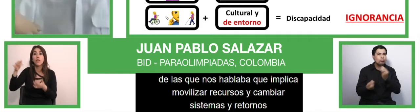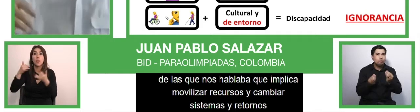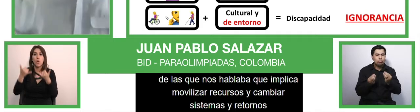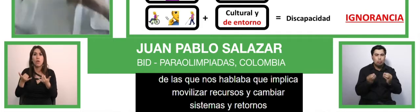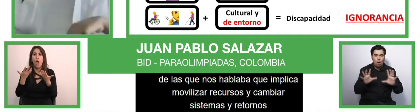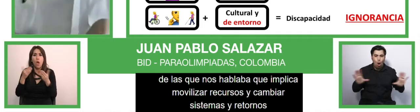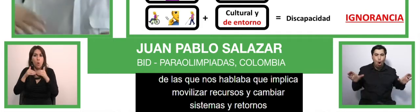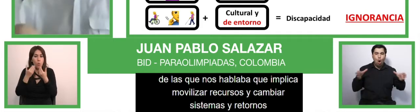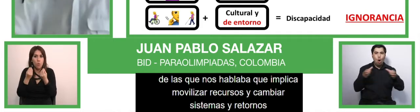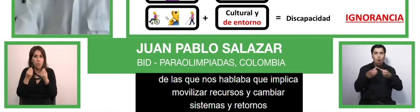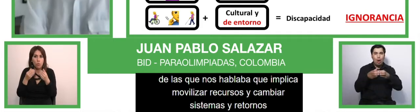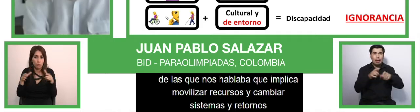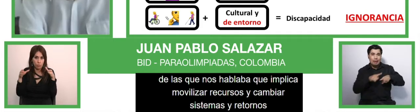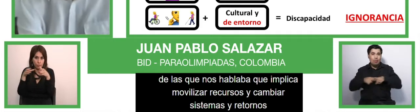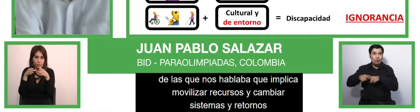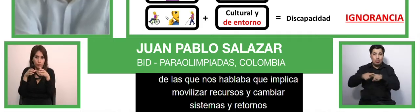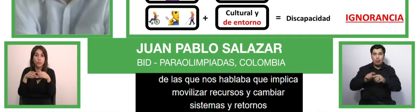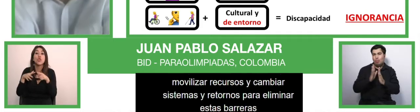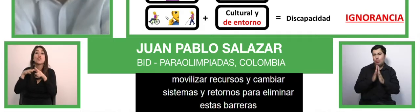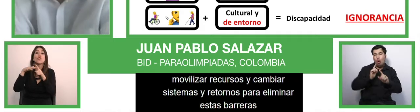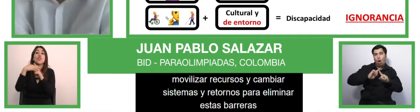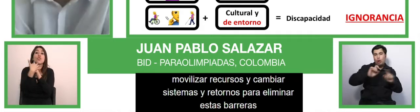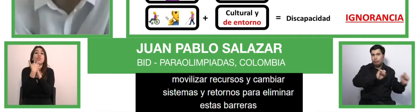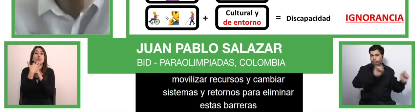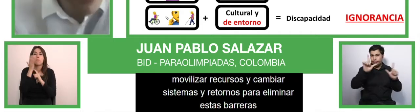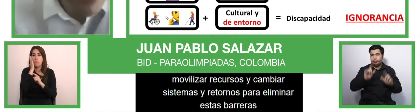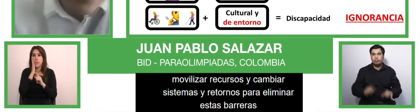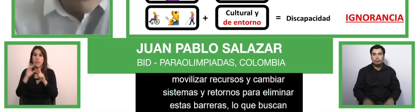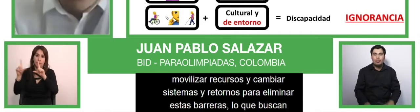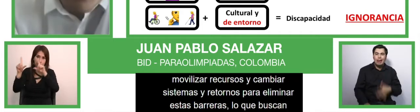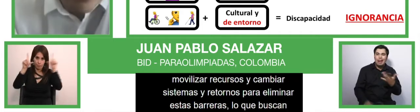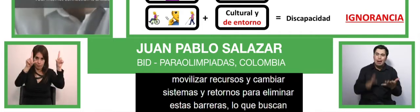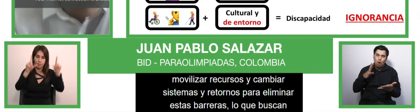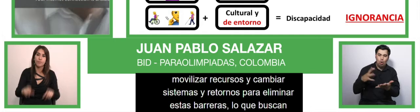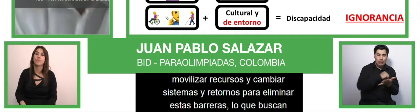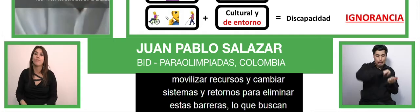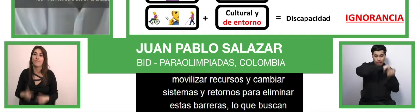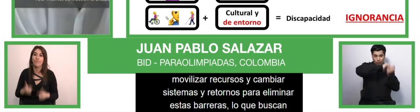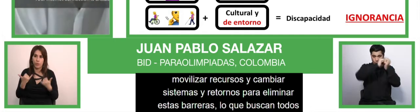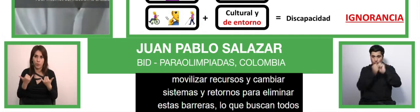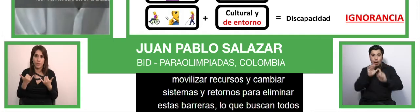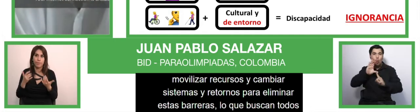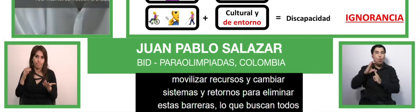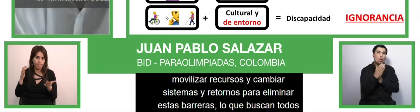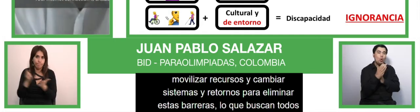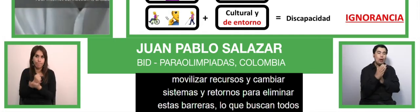colectivos sociales, ¿sí? Pásame la diapositiva, es lograr transformar culturas.